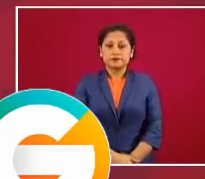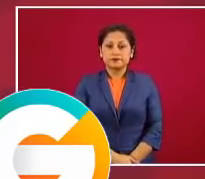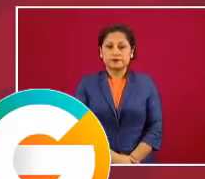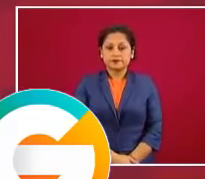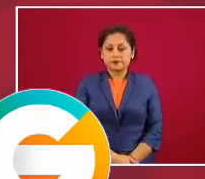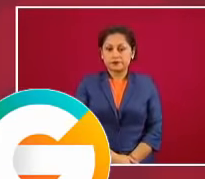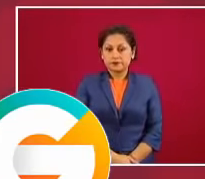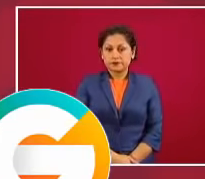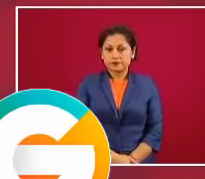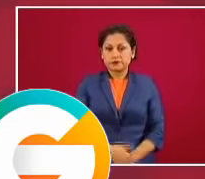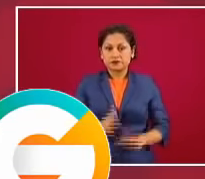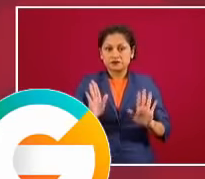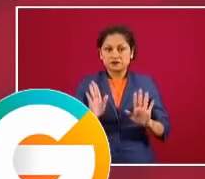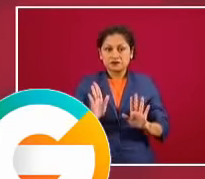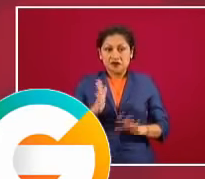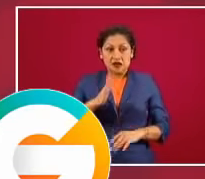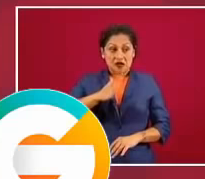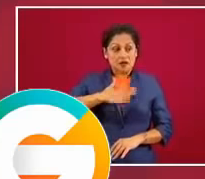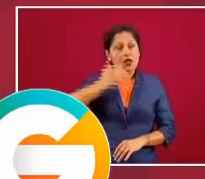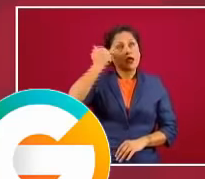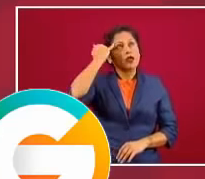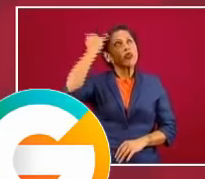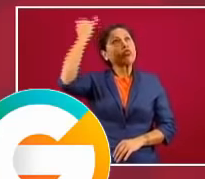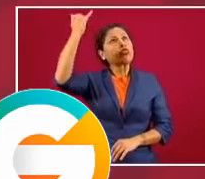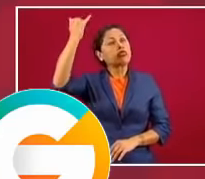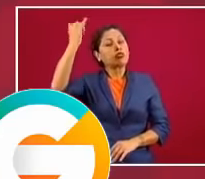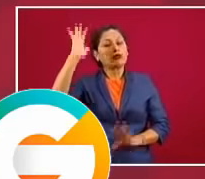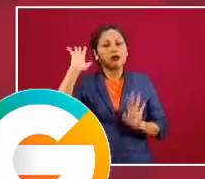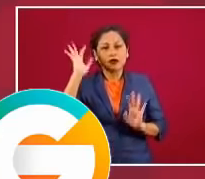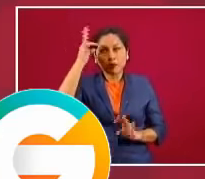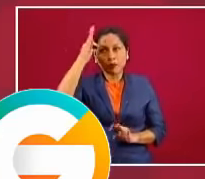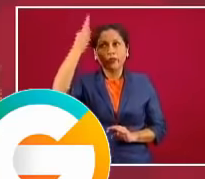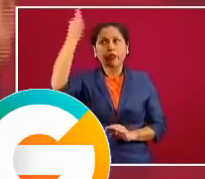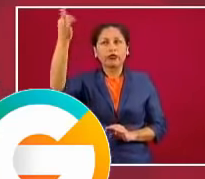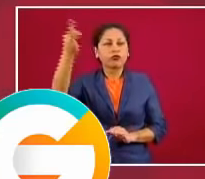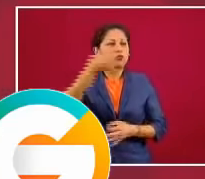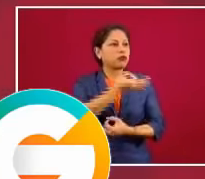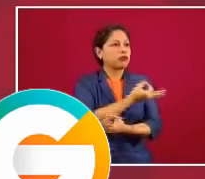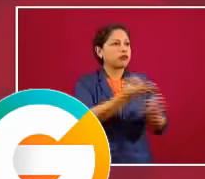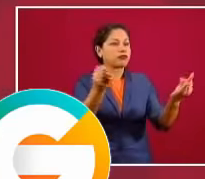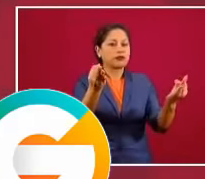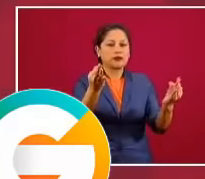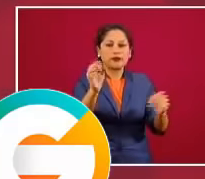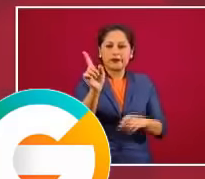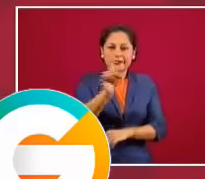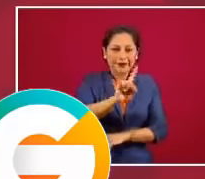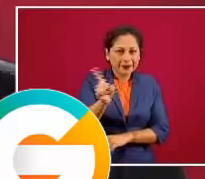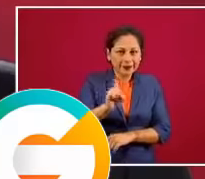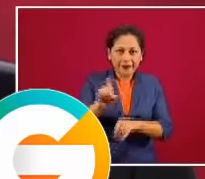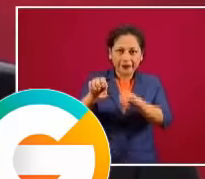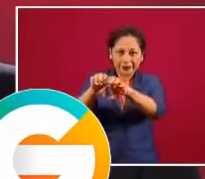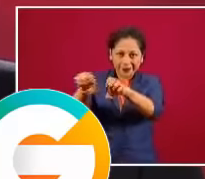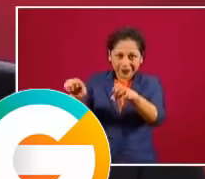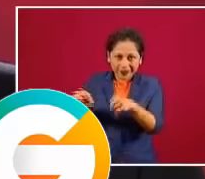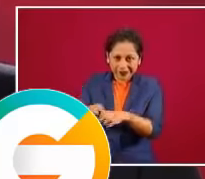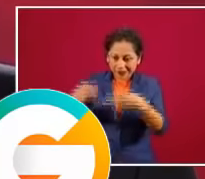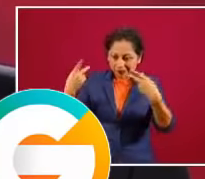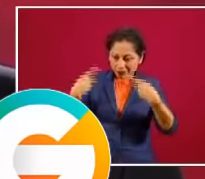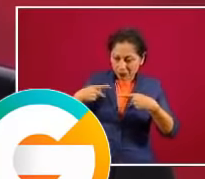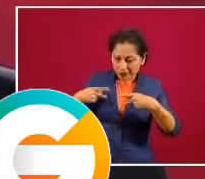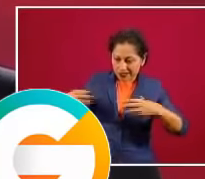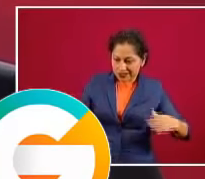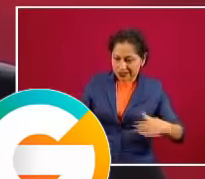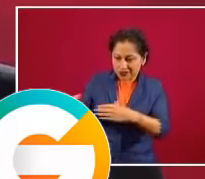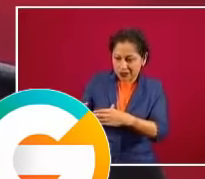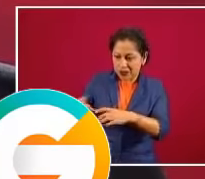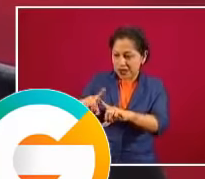no es una ocurrencia, es la recomendación de un grupo de expertos,